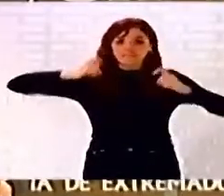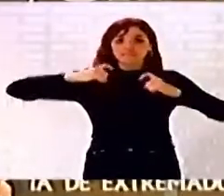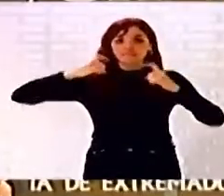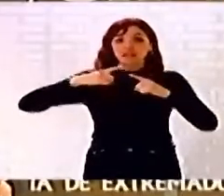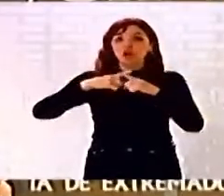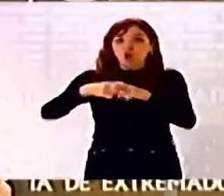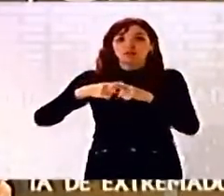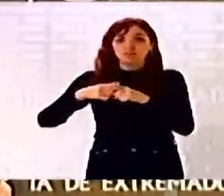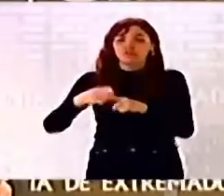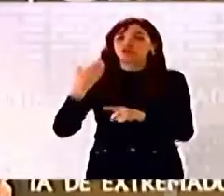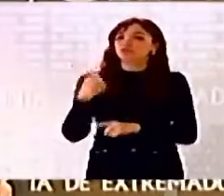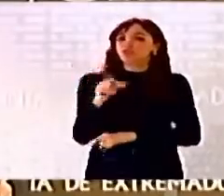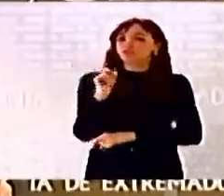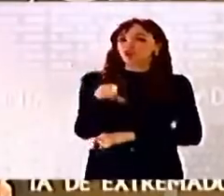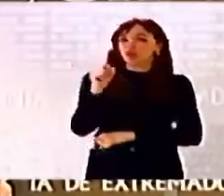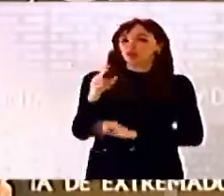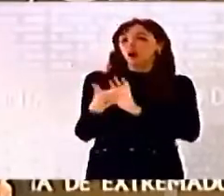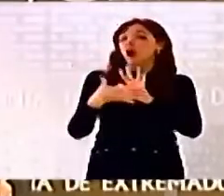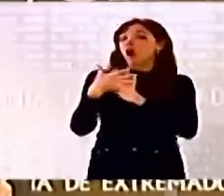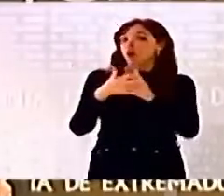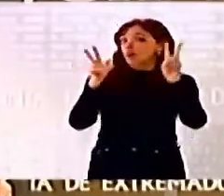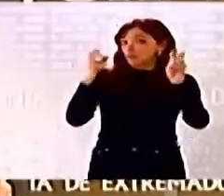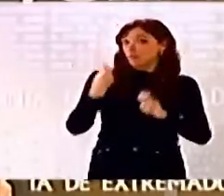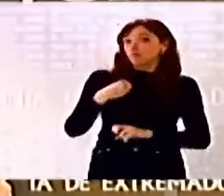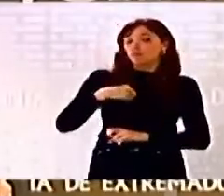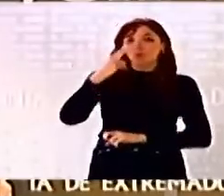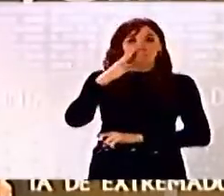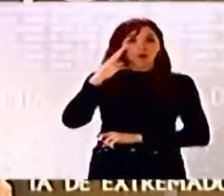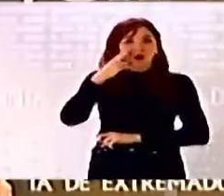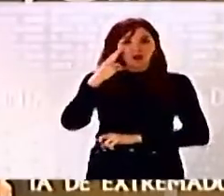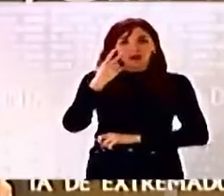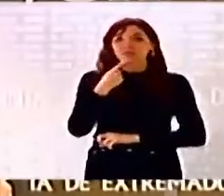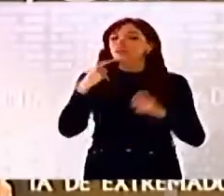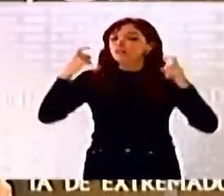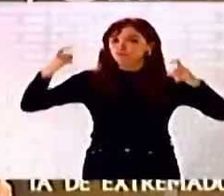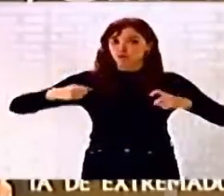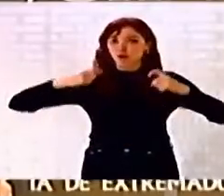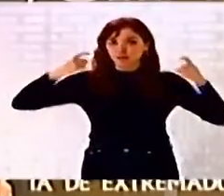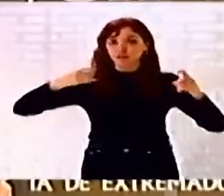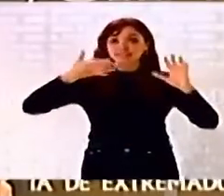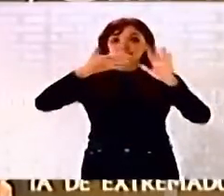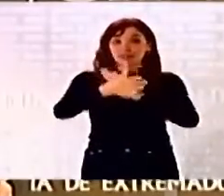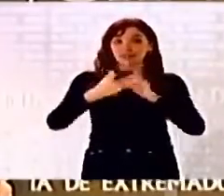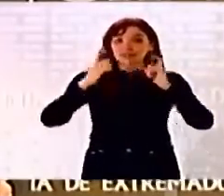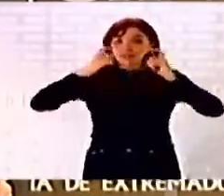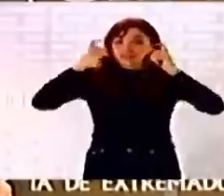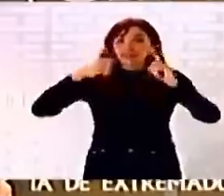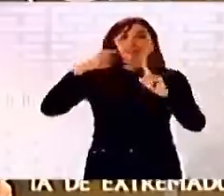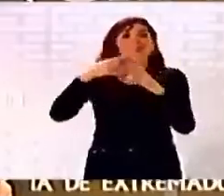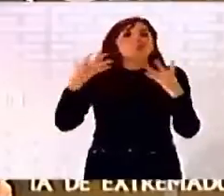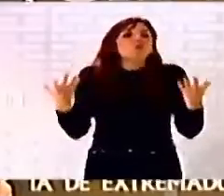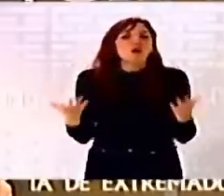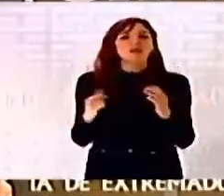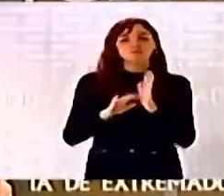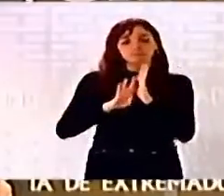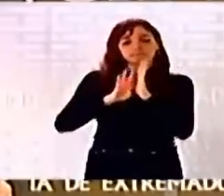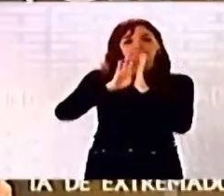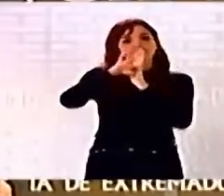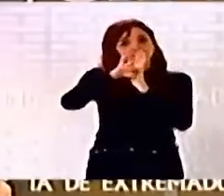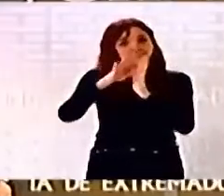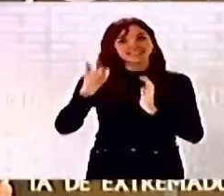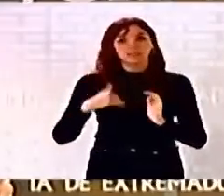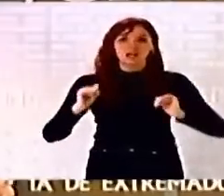en alguna ocasión el presidente de la Junta, que es doblegar la curva, no